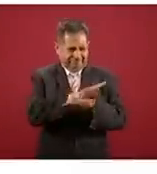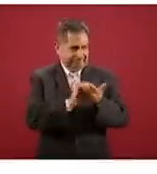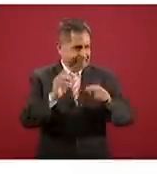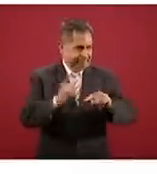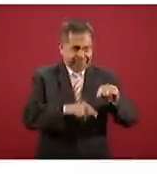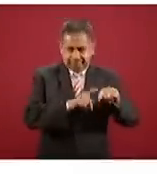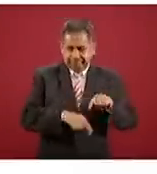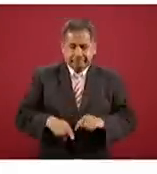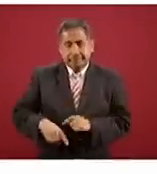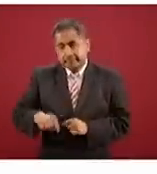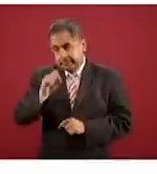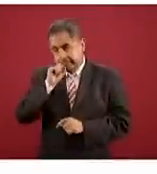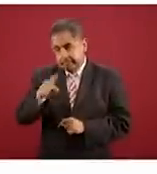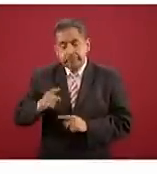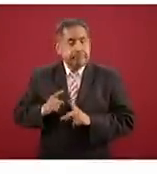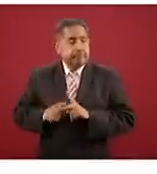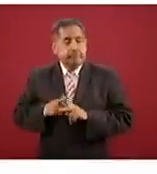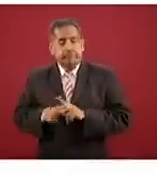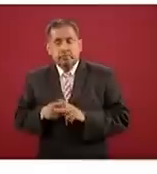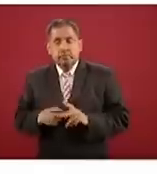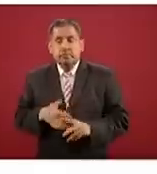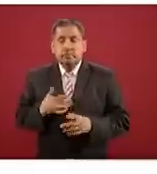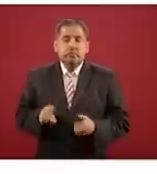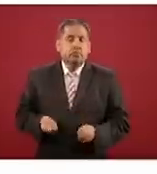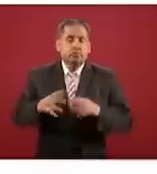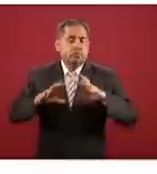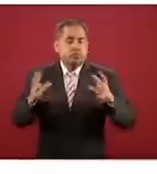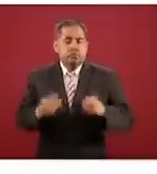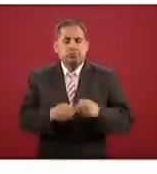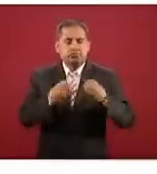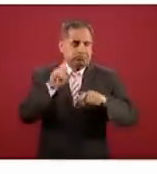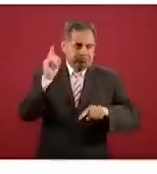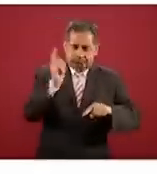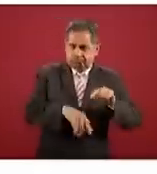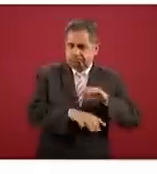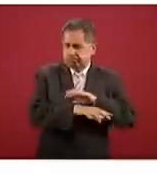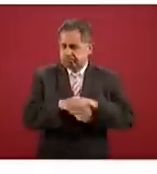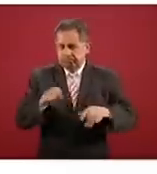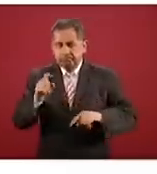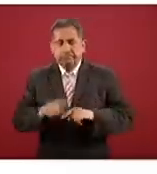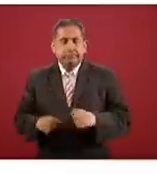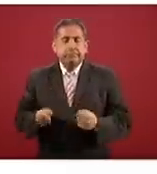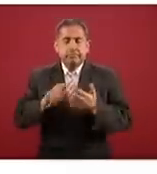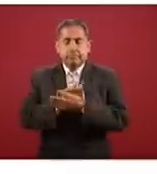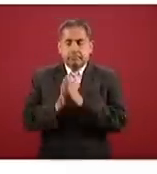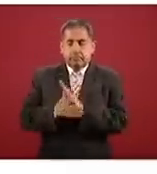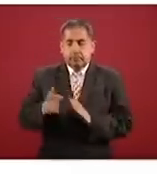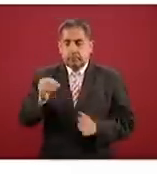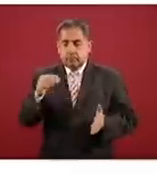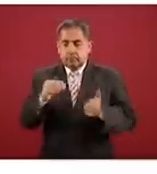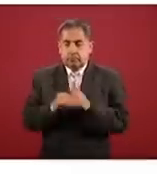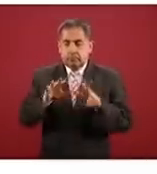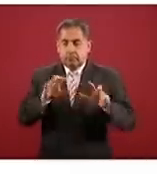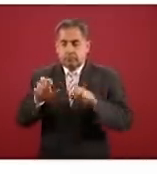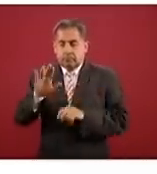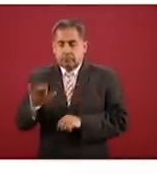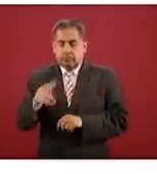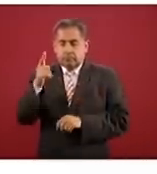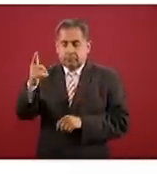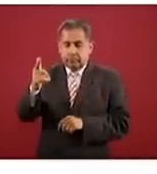que hicimos, de acuerdo al valor de esta droga, la afectación por erradicación son